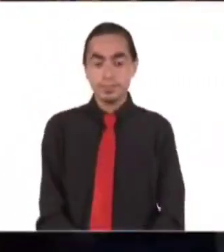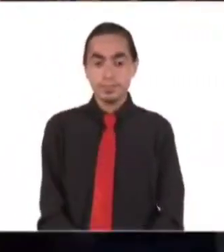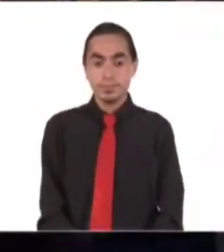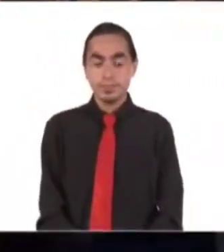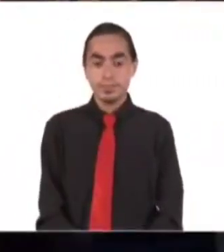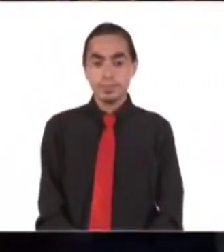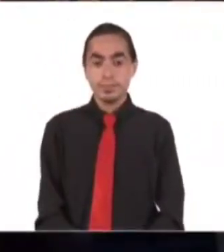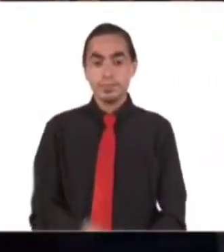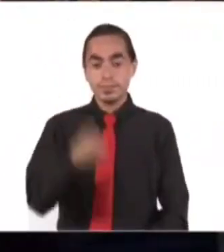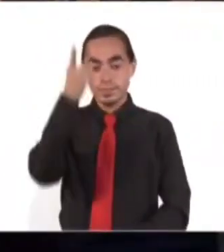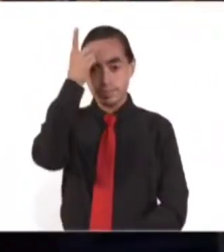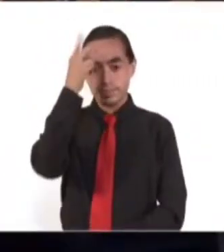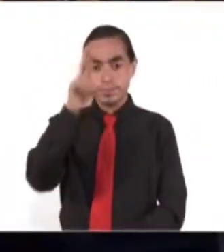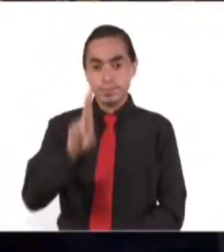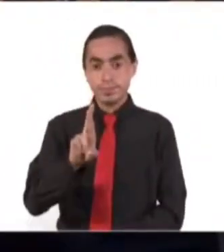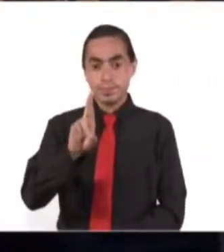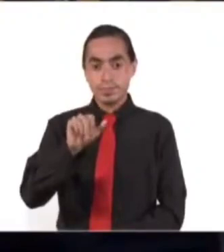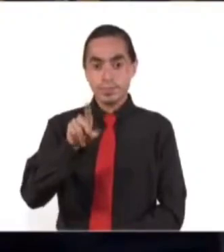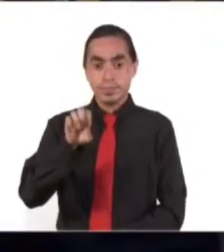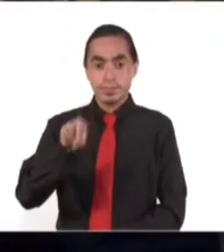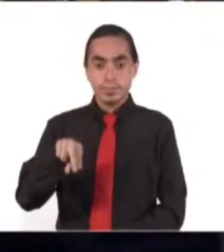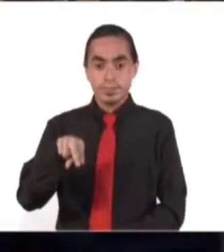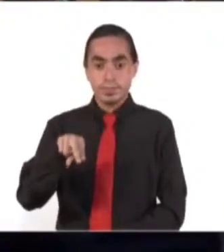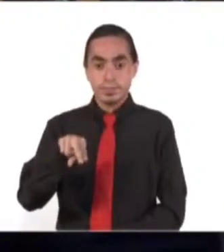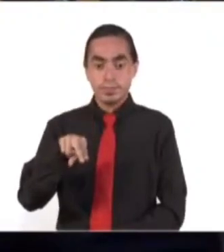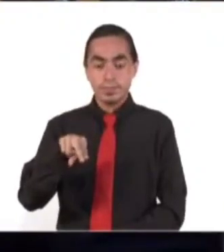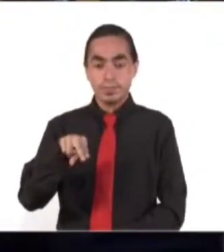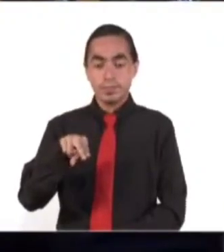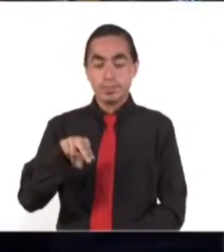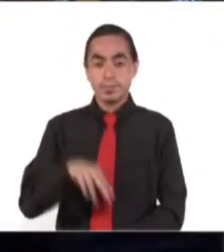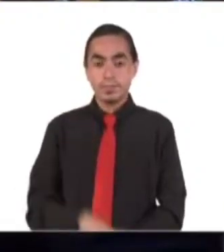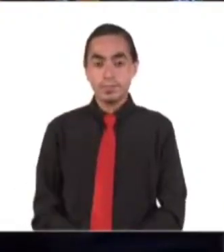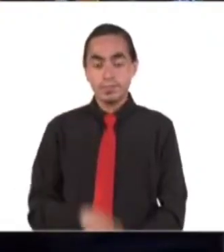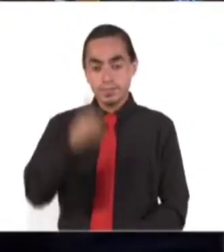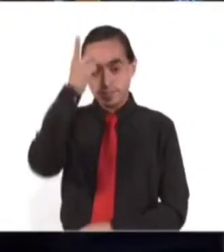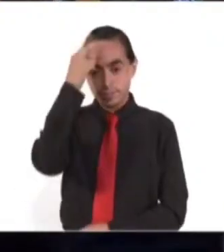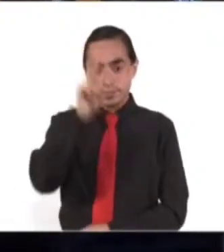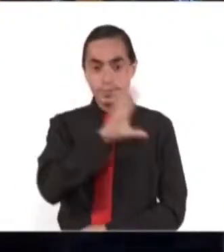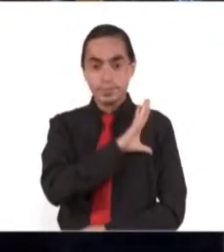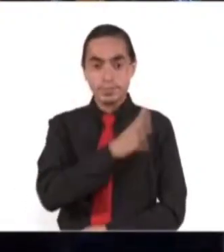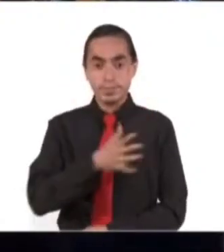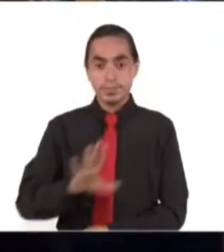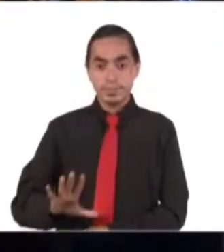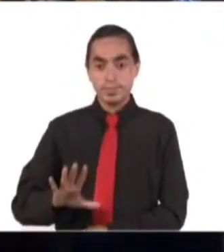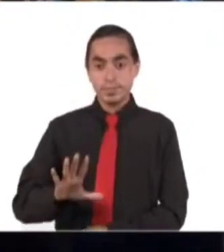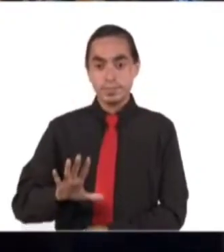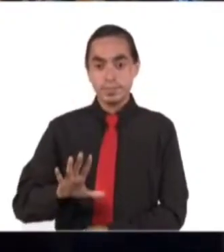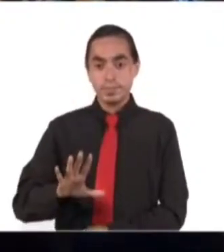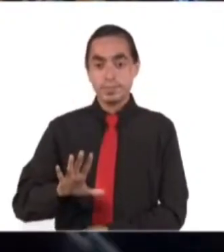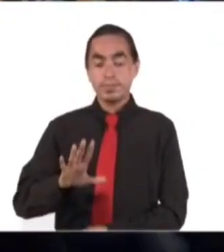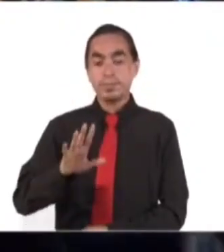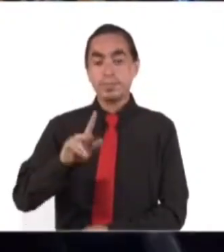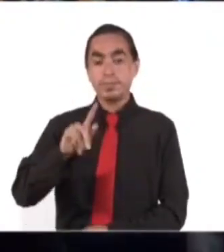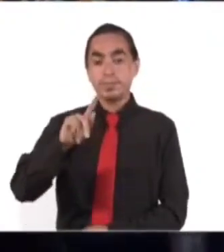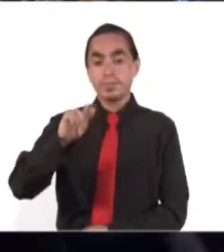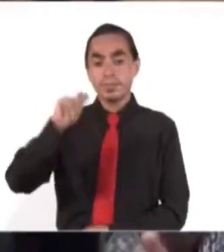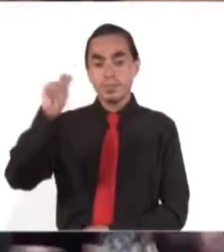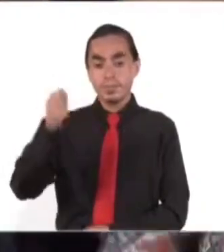El doctor Ramón Jiménez López, Director General del Tecnológico Nacional de México.